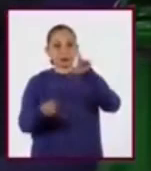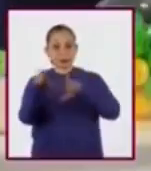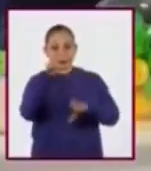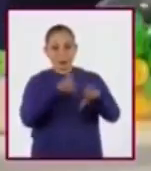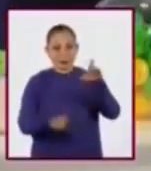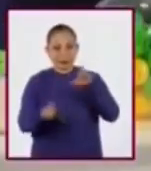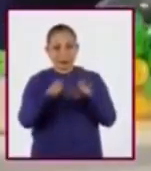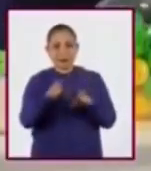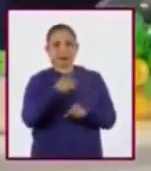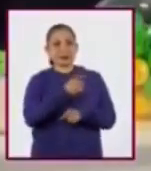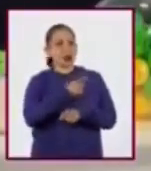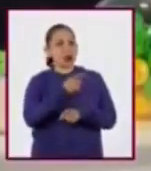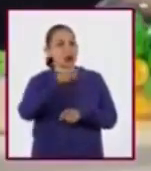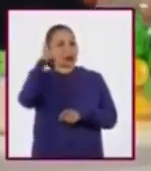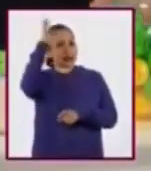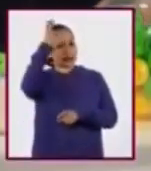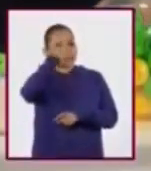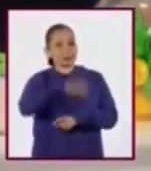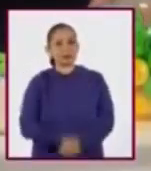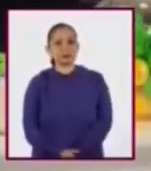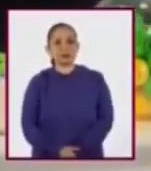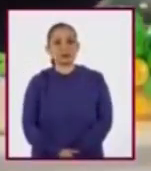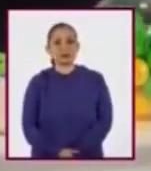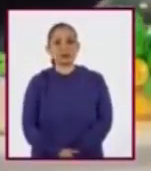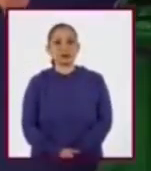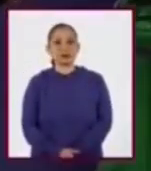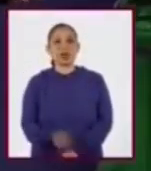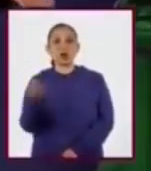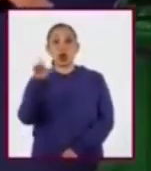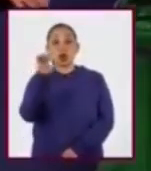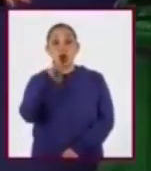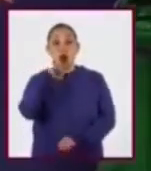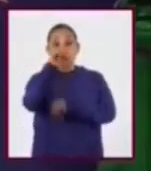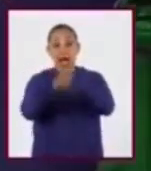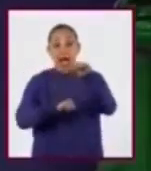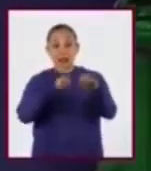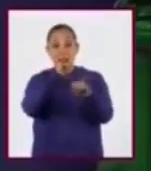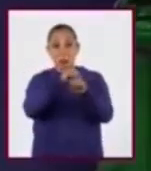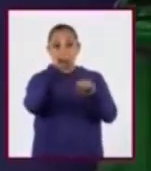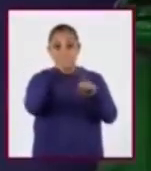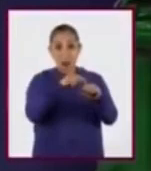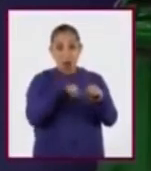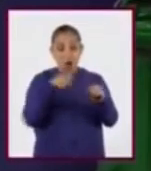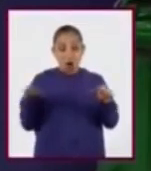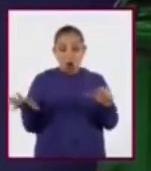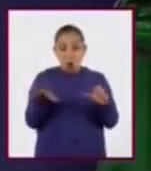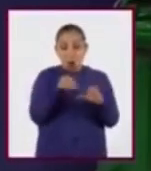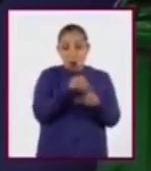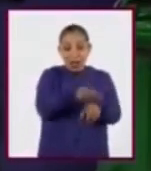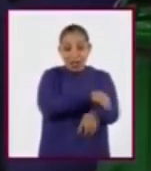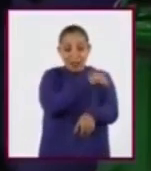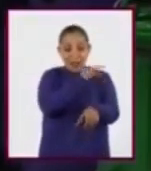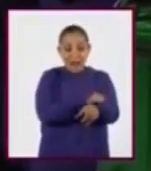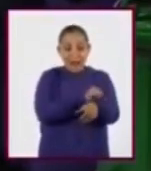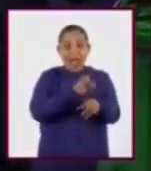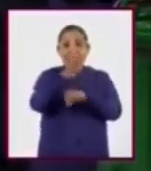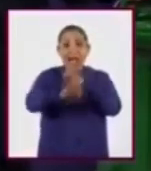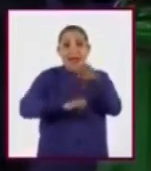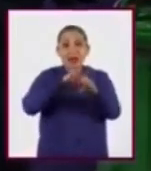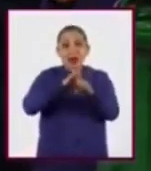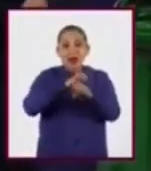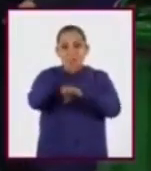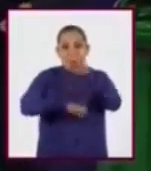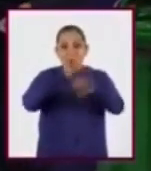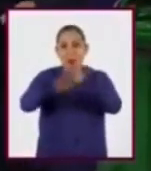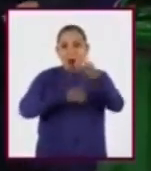es pura ciencia. Cuando los átomos de un elemento químico reciben energía, sus electrones se